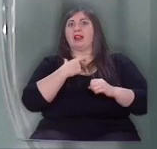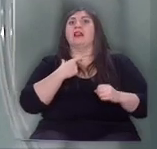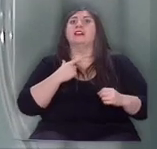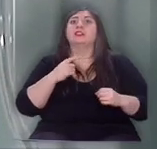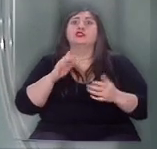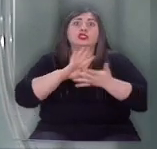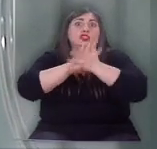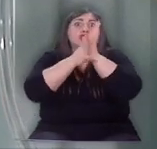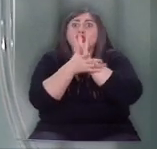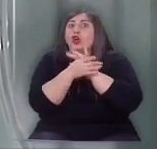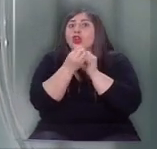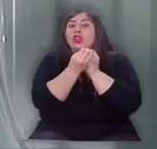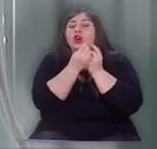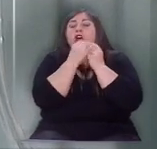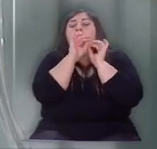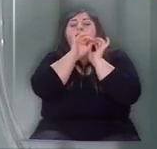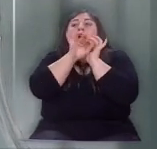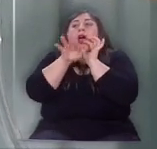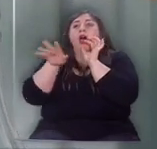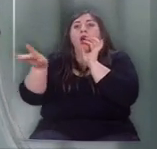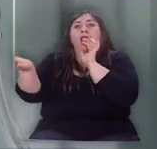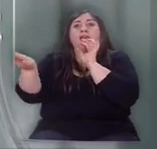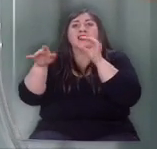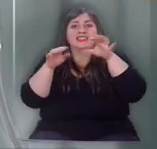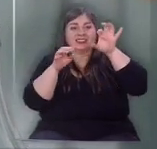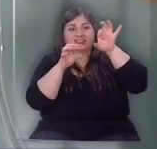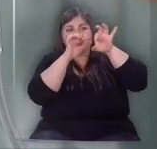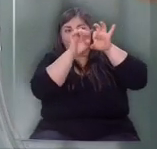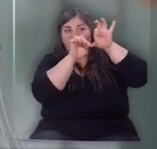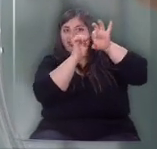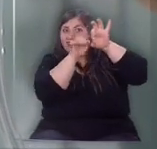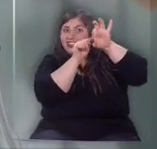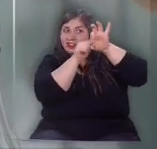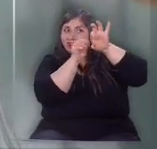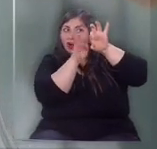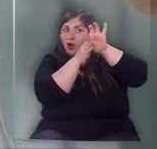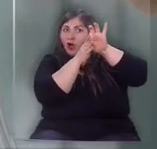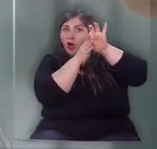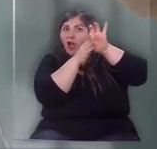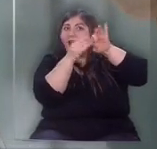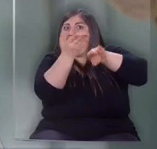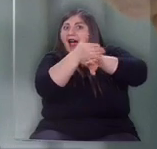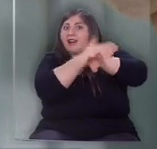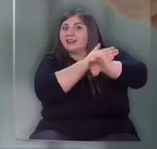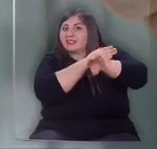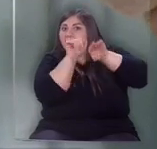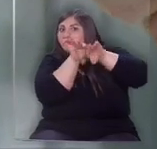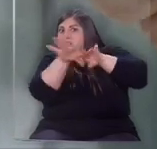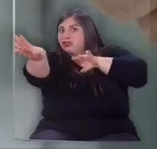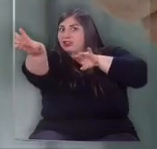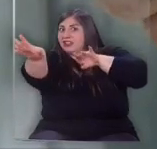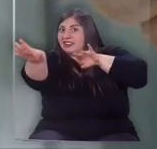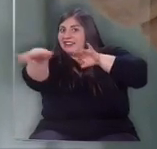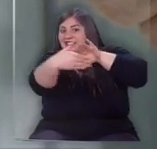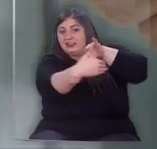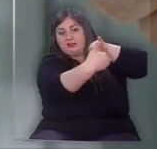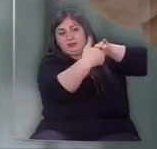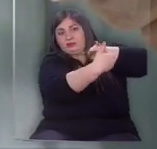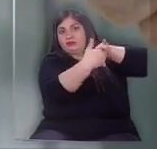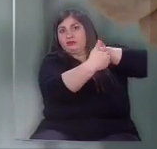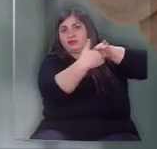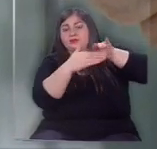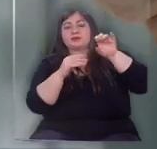todo el aire que salga del paciente pasa por este filtro antes de salir al